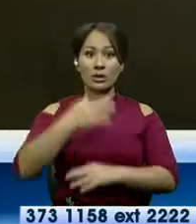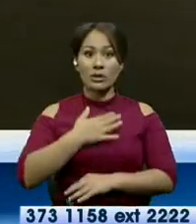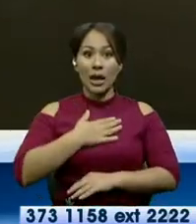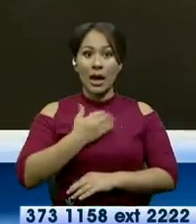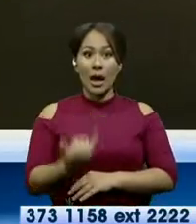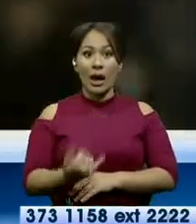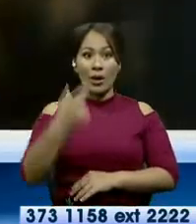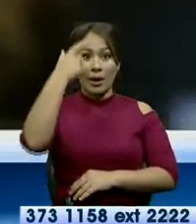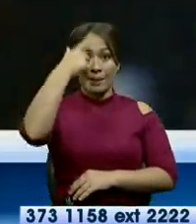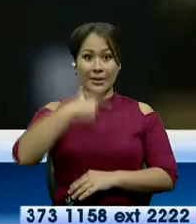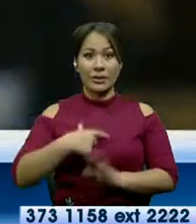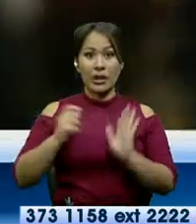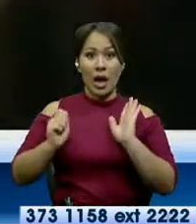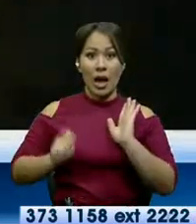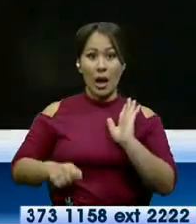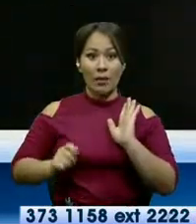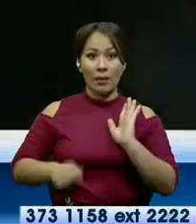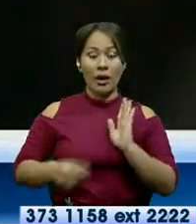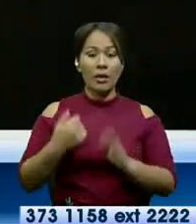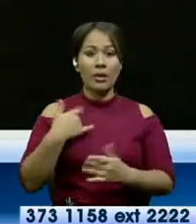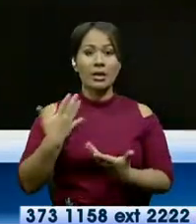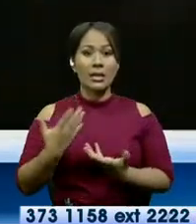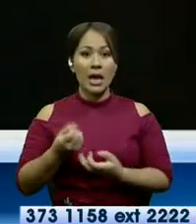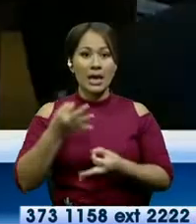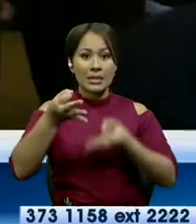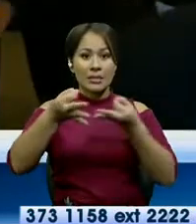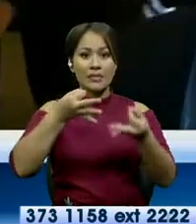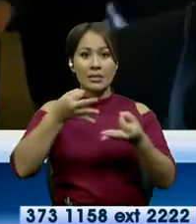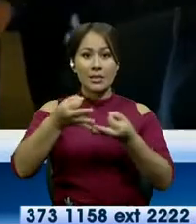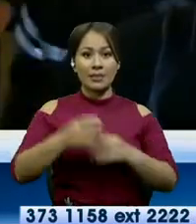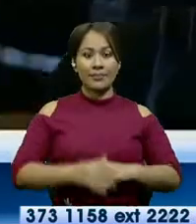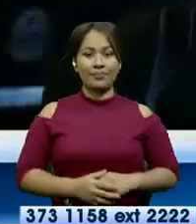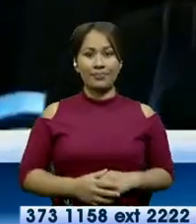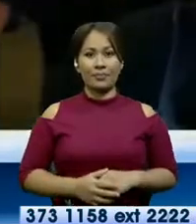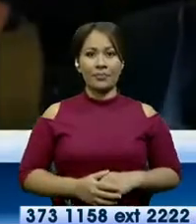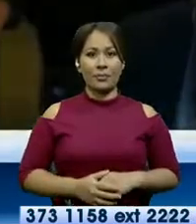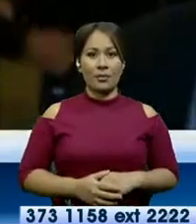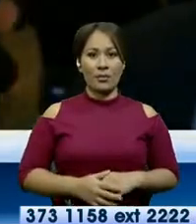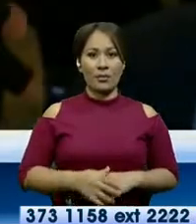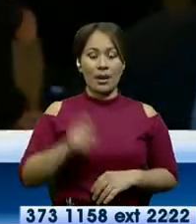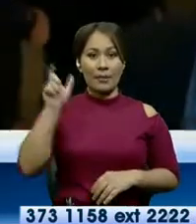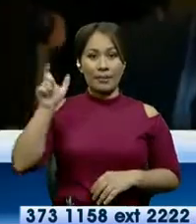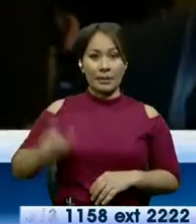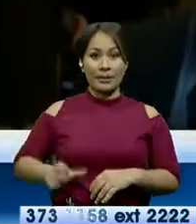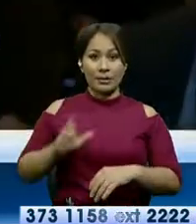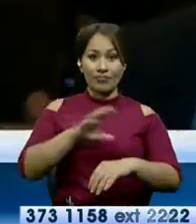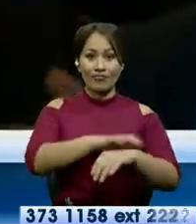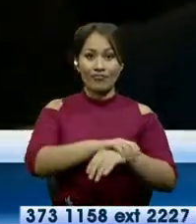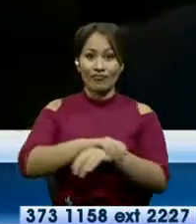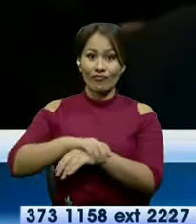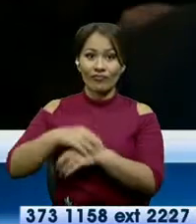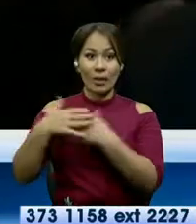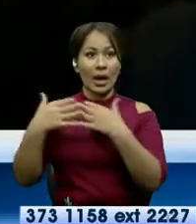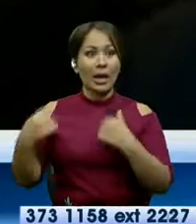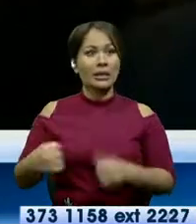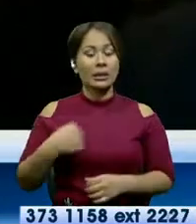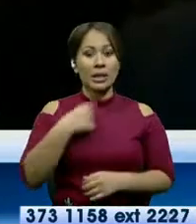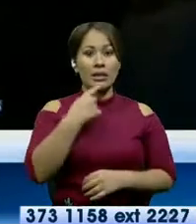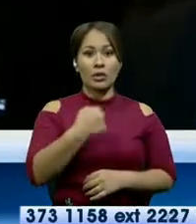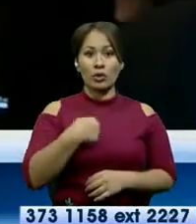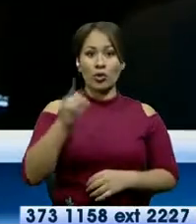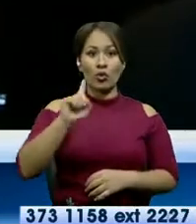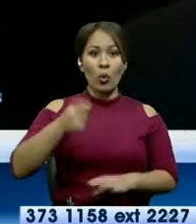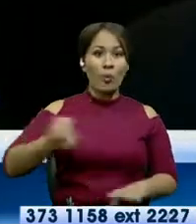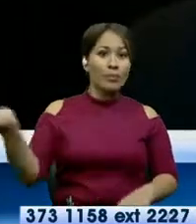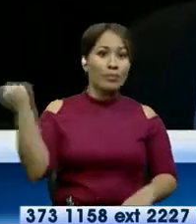la defensa del hoy detenido. Pero el día de hoy vamos a recrear ya los hechos como sucedieron. Desde el